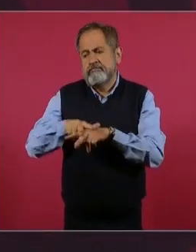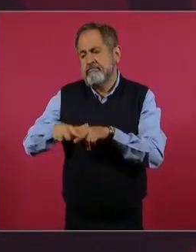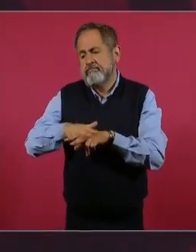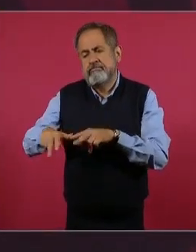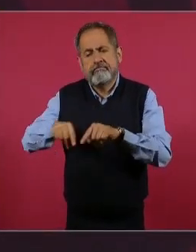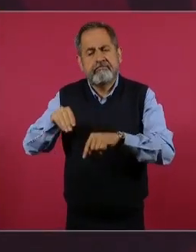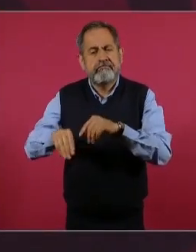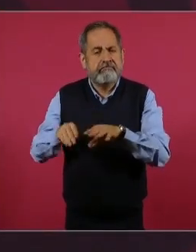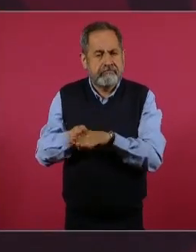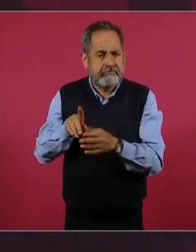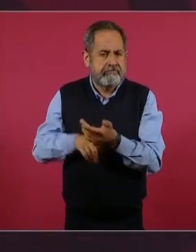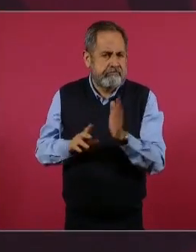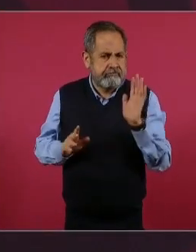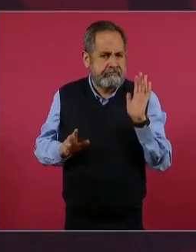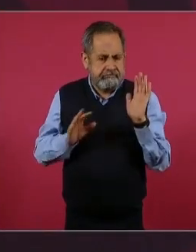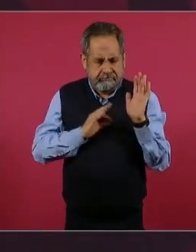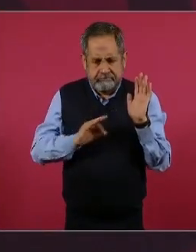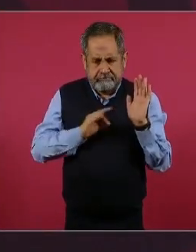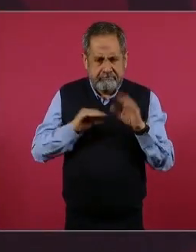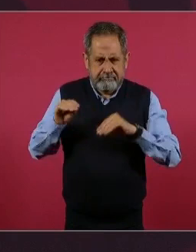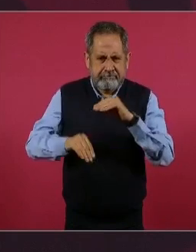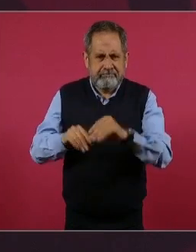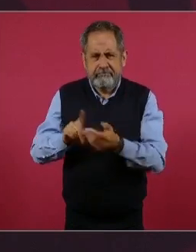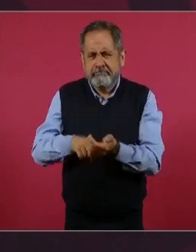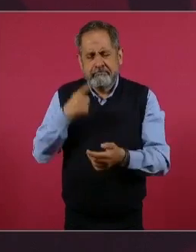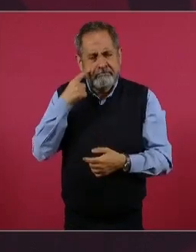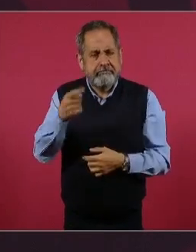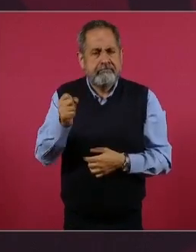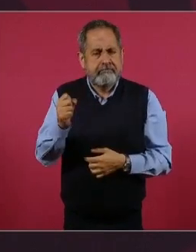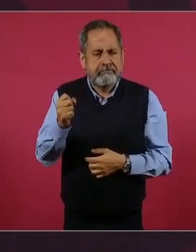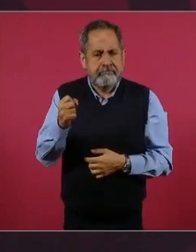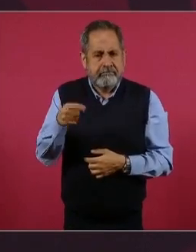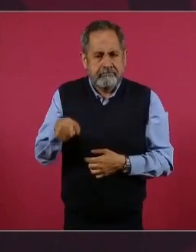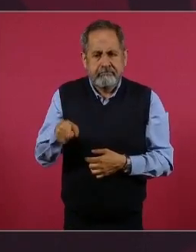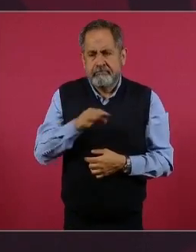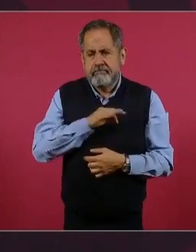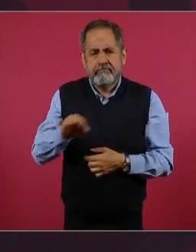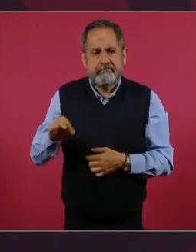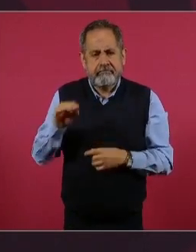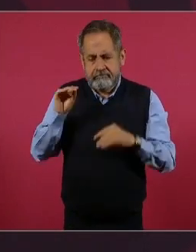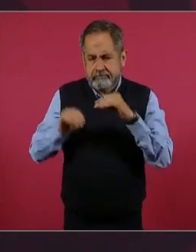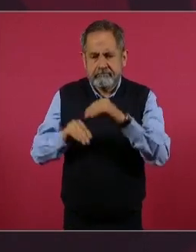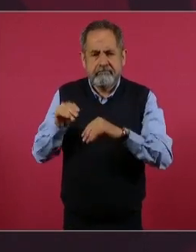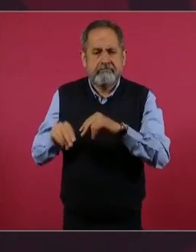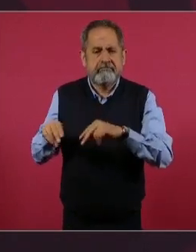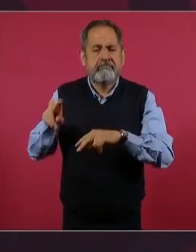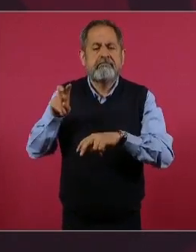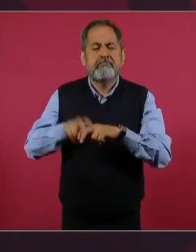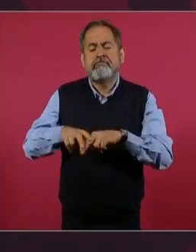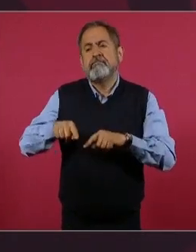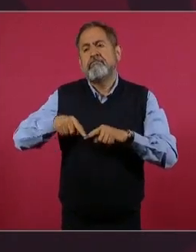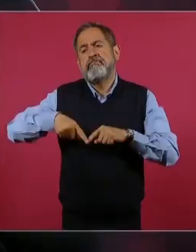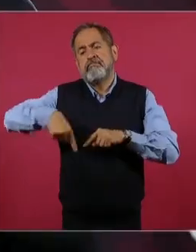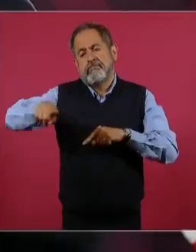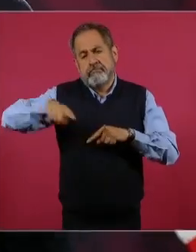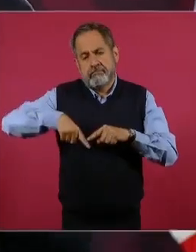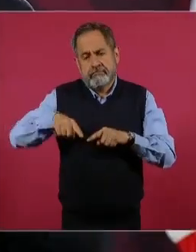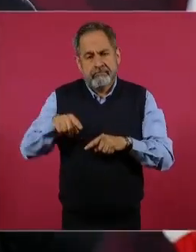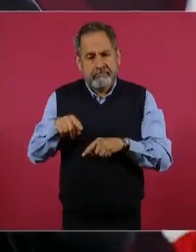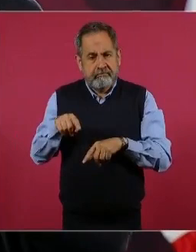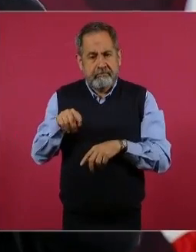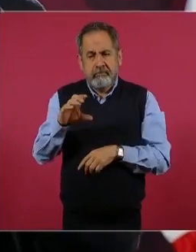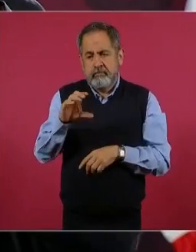Se va a poder estar en septiembre, se van a poder subir al tren